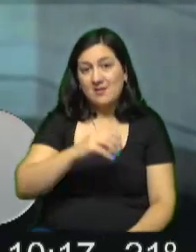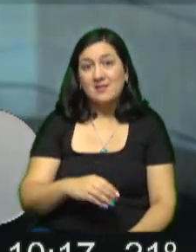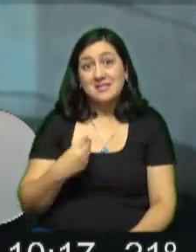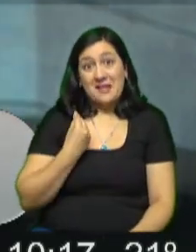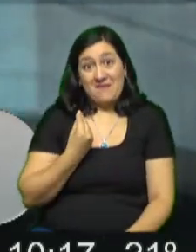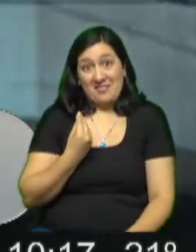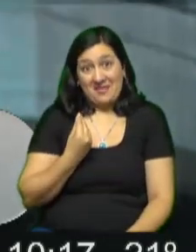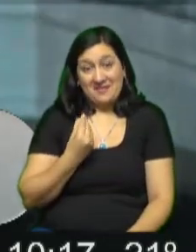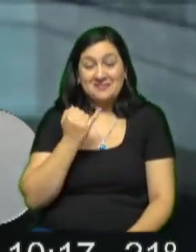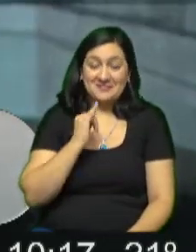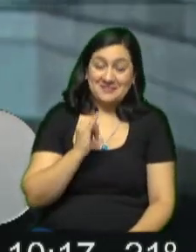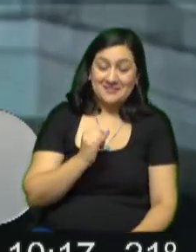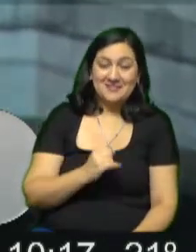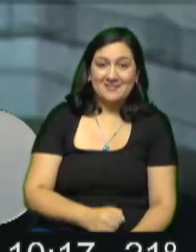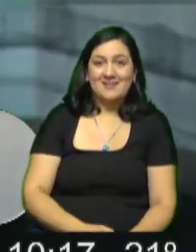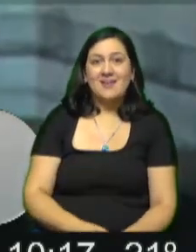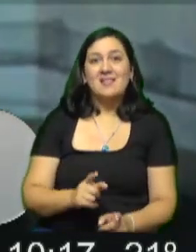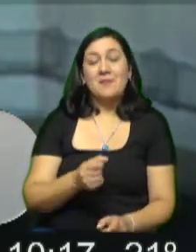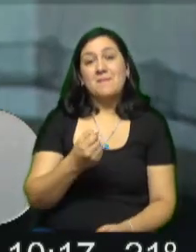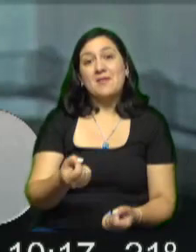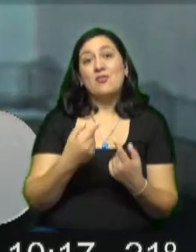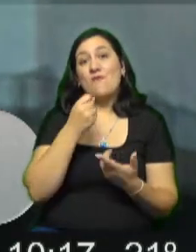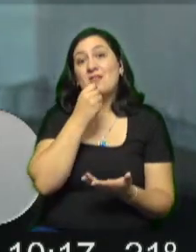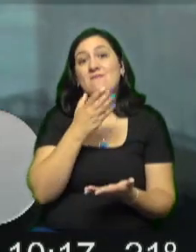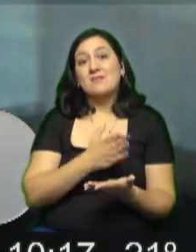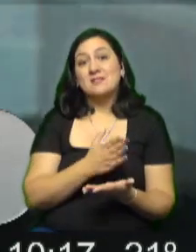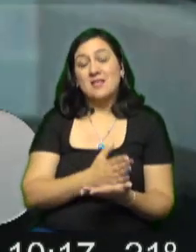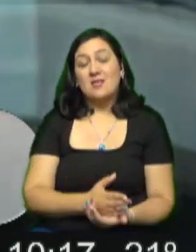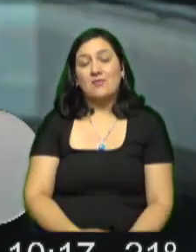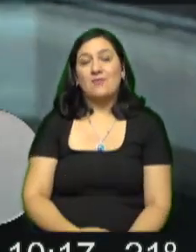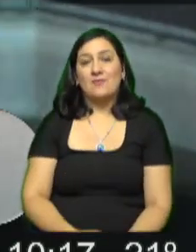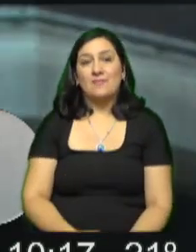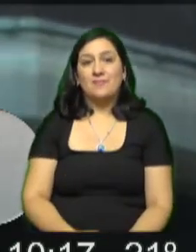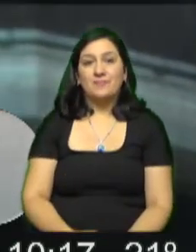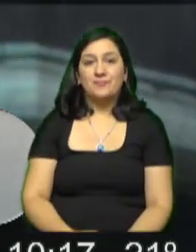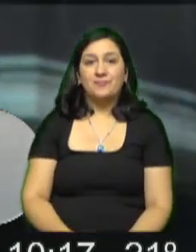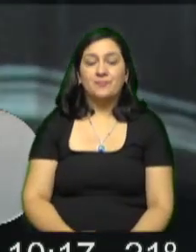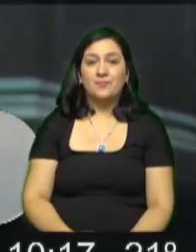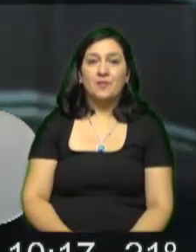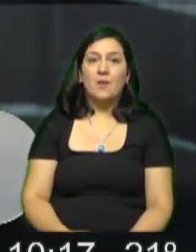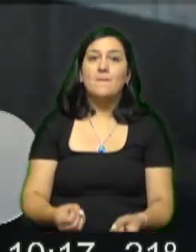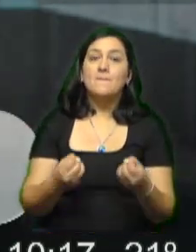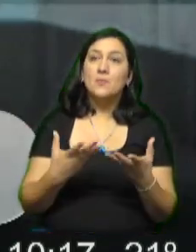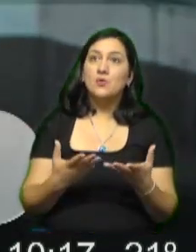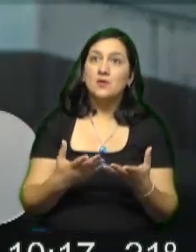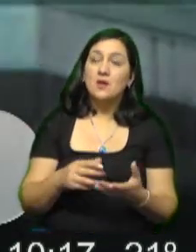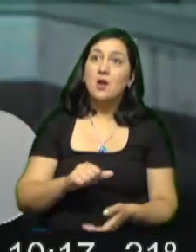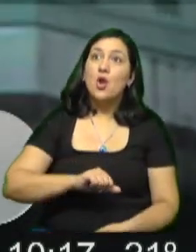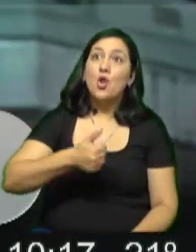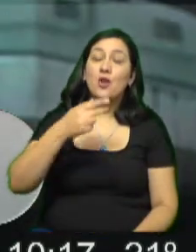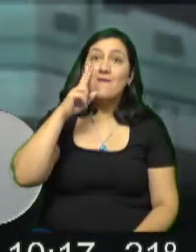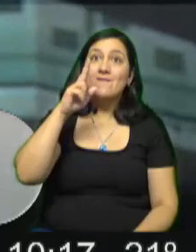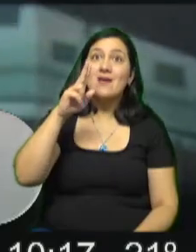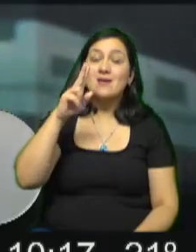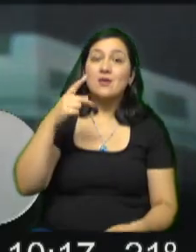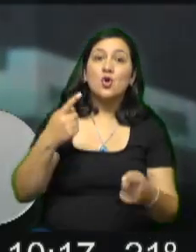porque sobreviviste beneficiado. A ver. Muy beneficiado. Porque pude ver, cosa que nunca en mi vida